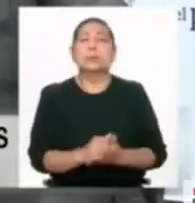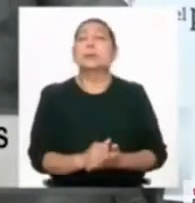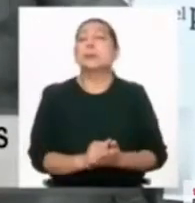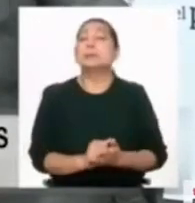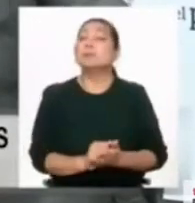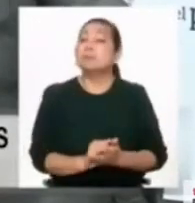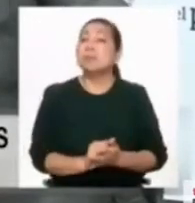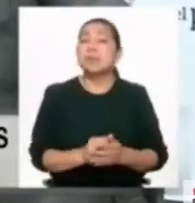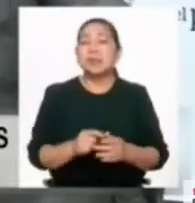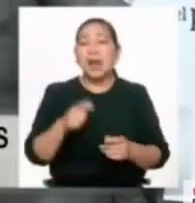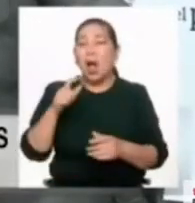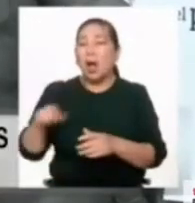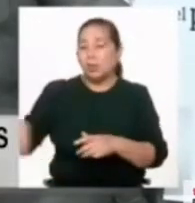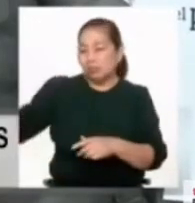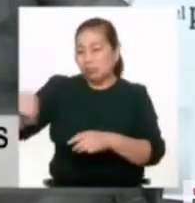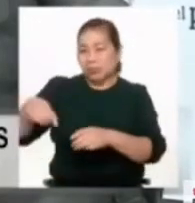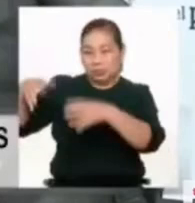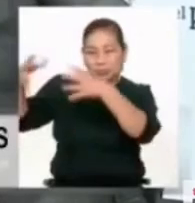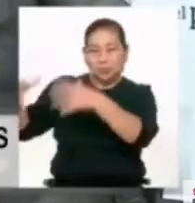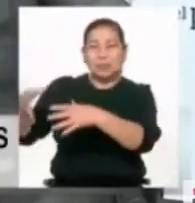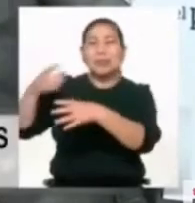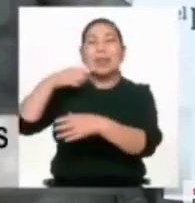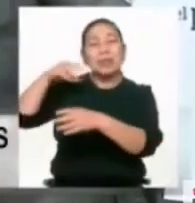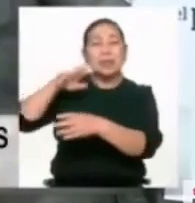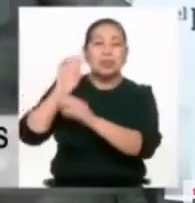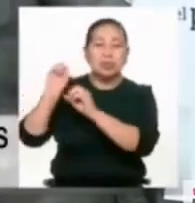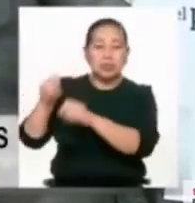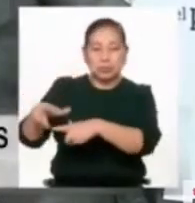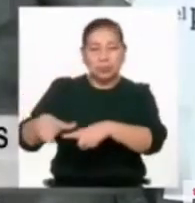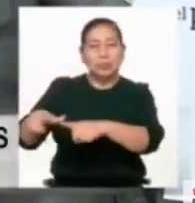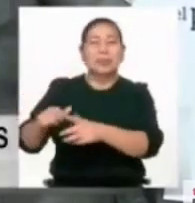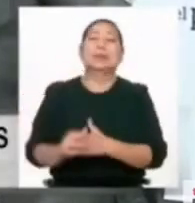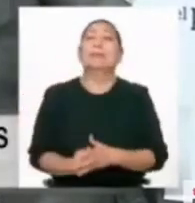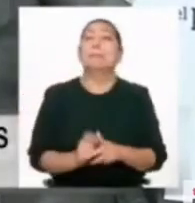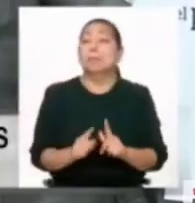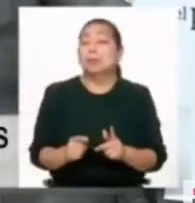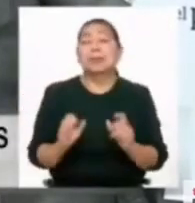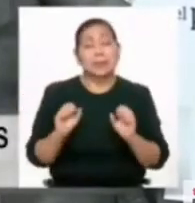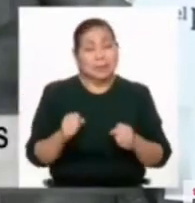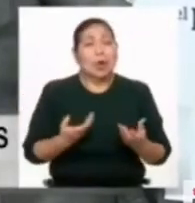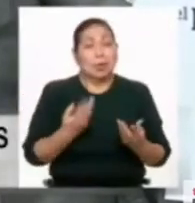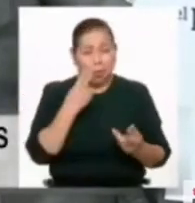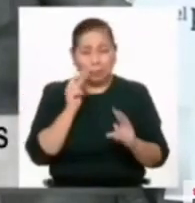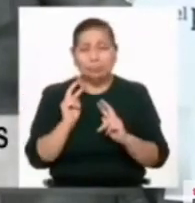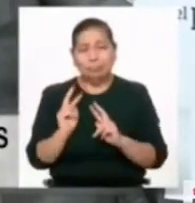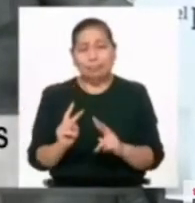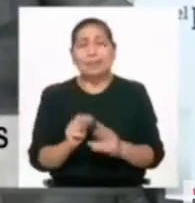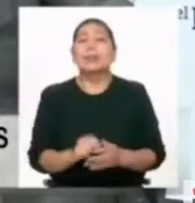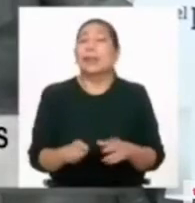un relleno sanitario con todas las reglas al lado de este botadero. Y por supuesto hemos